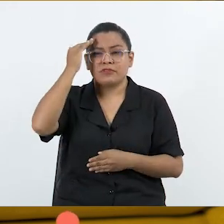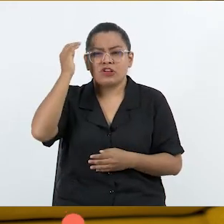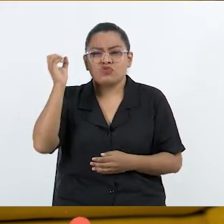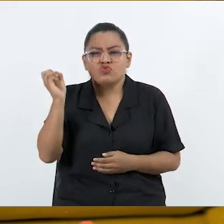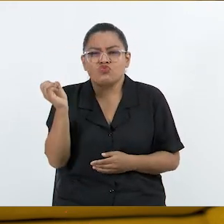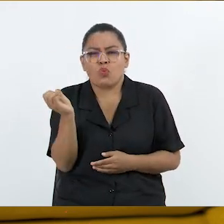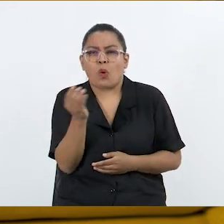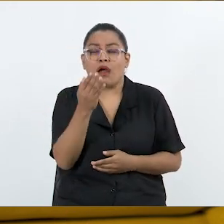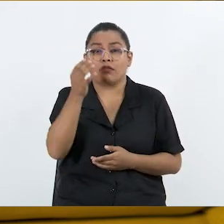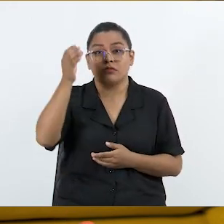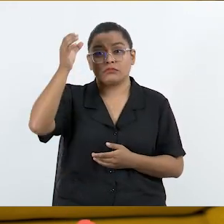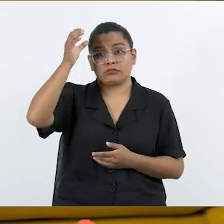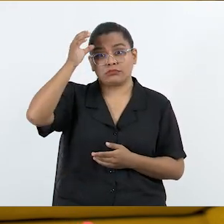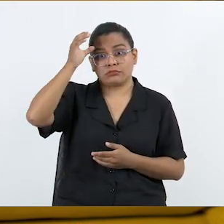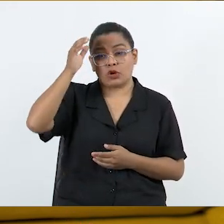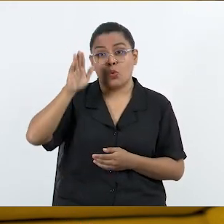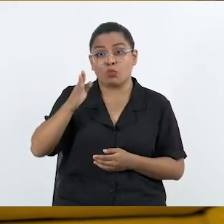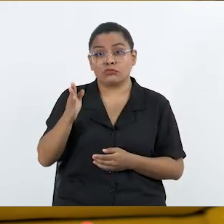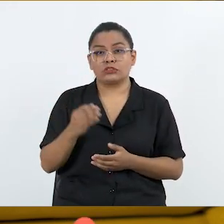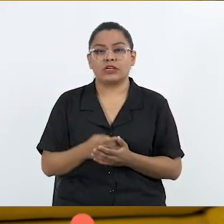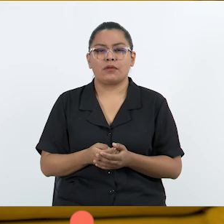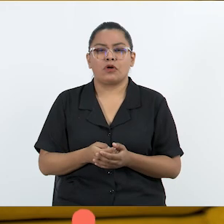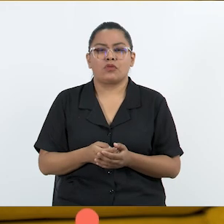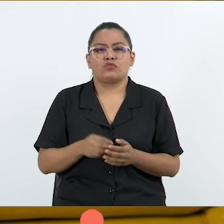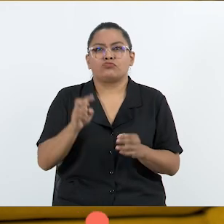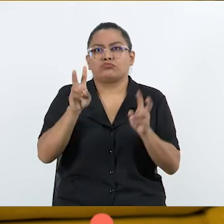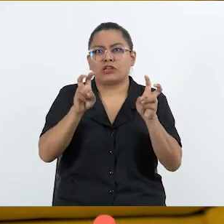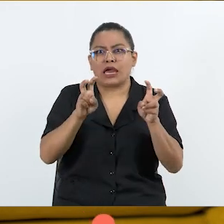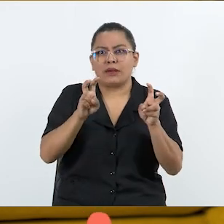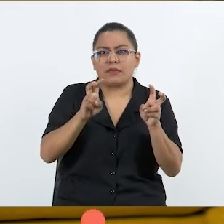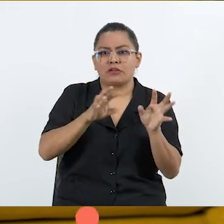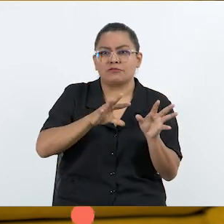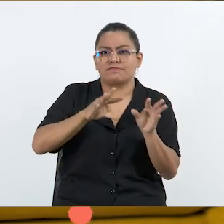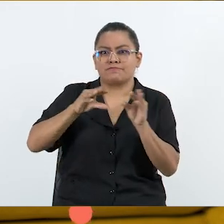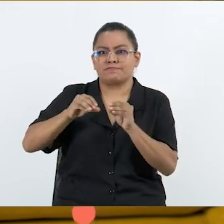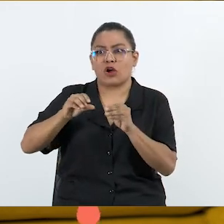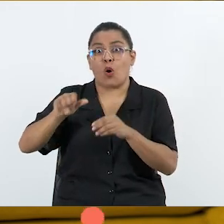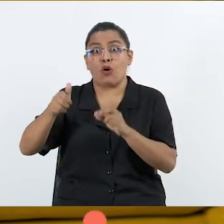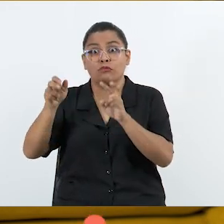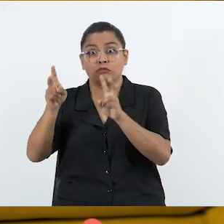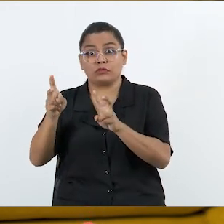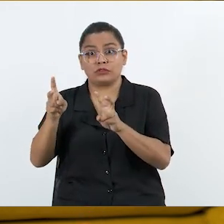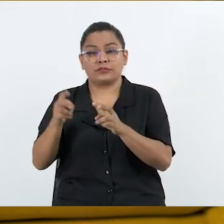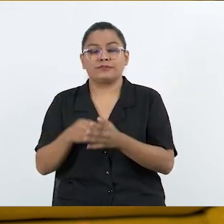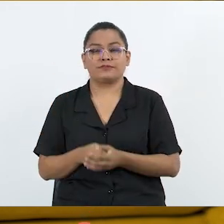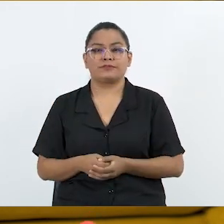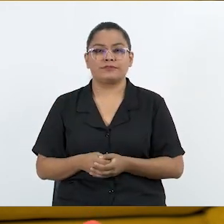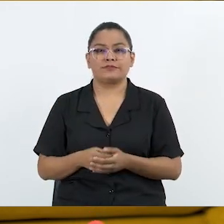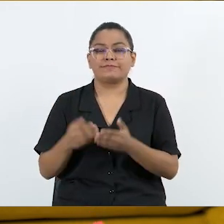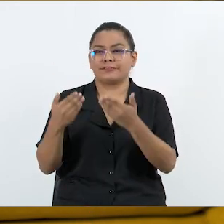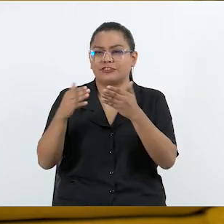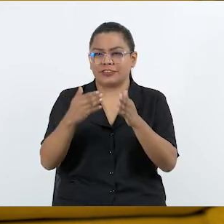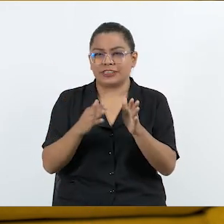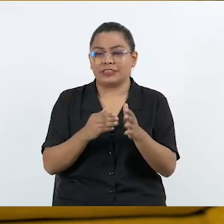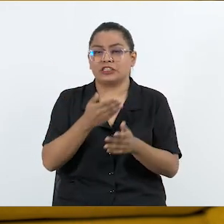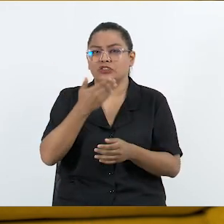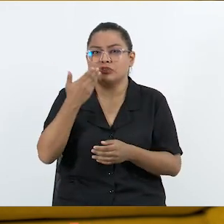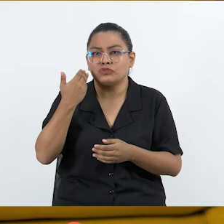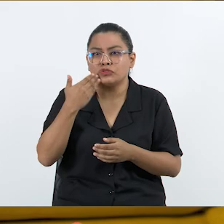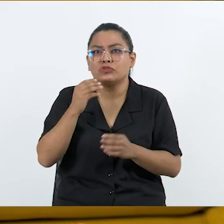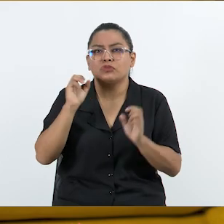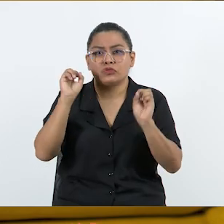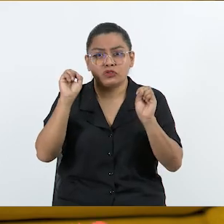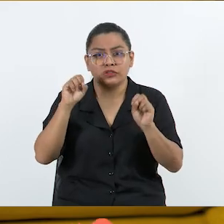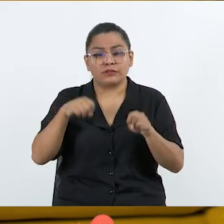a conceptos nuevos, utilizar lo que sabemos de un área para otra, de una situación para una muy